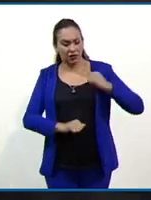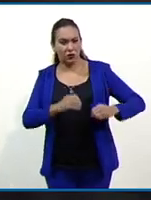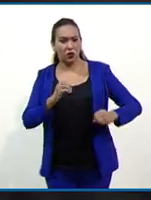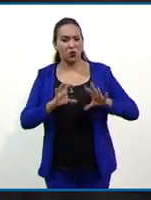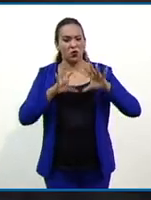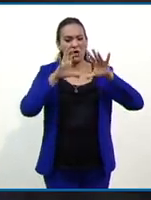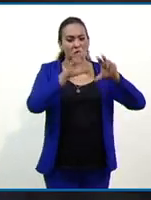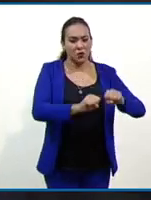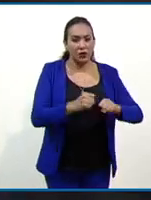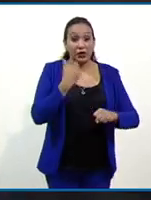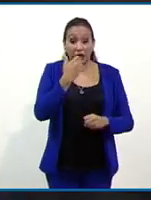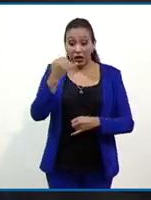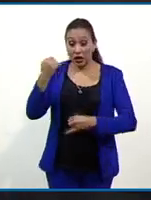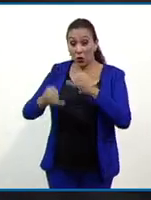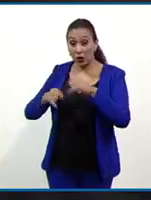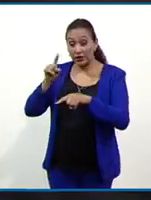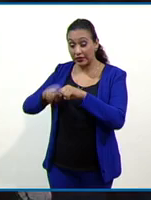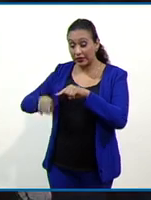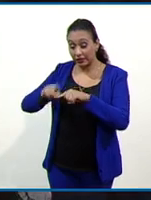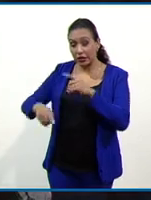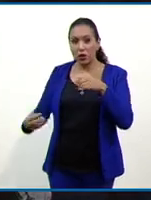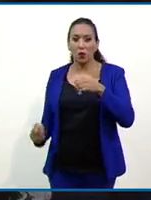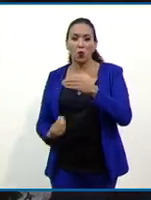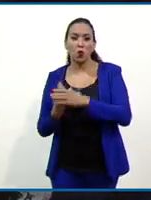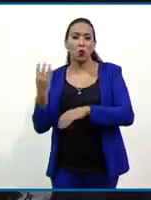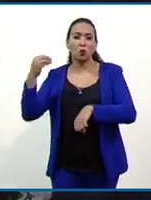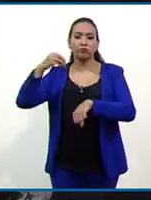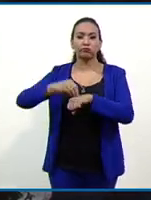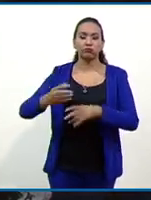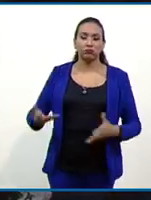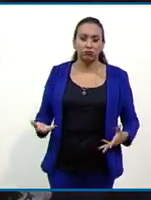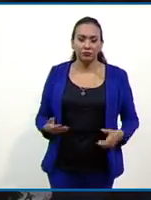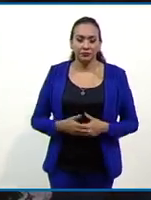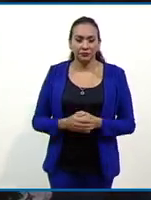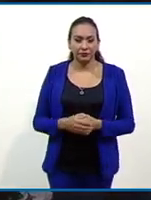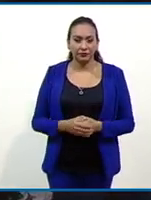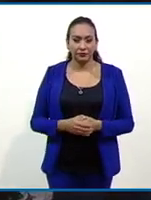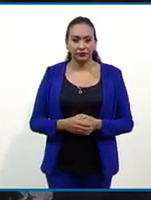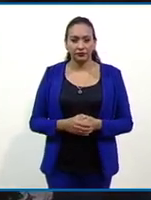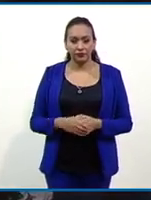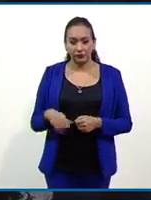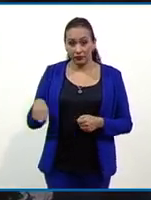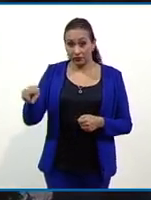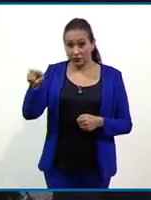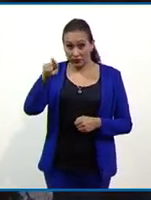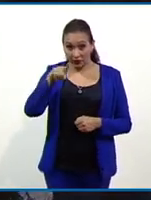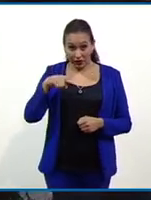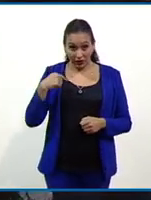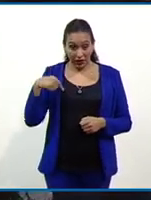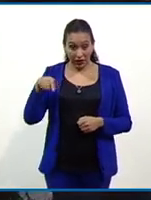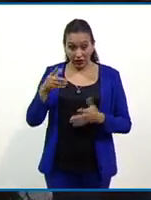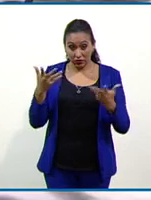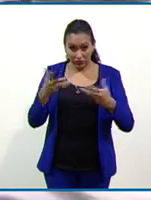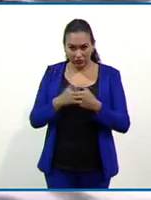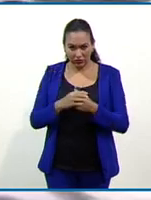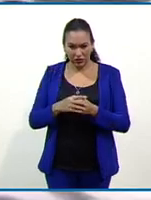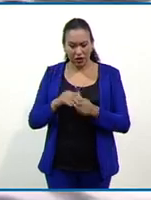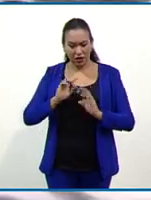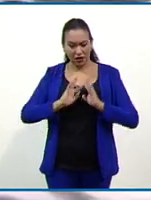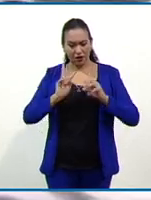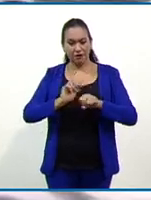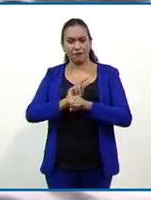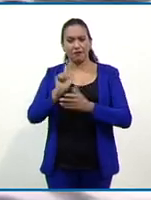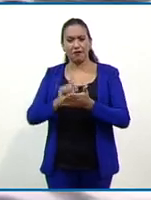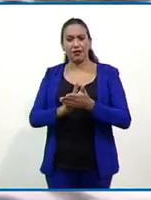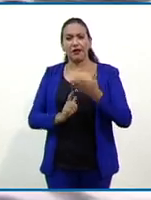jueces a modo a la justicia de México. Anunciaron que dado el incumplimiento de su pliego petitorio por parte del Consejo de la